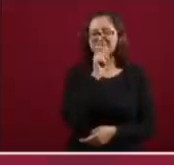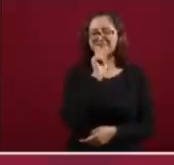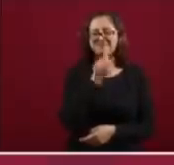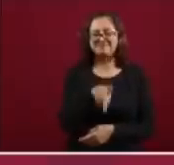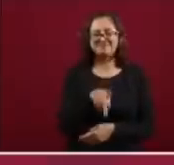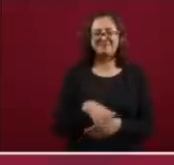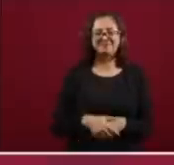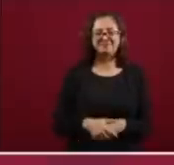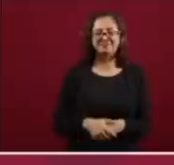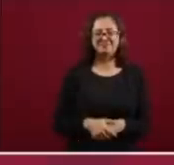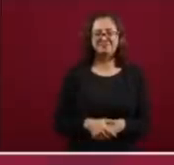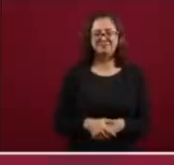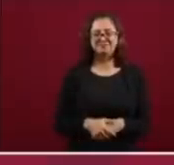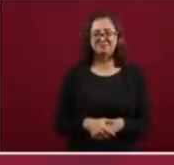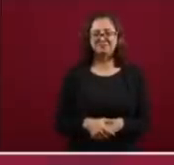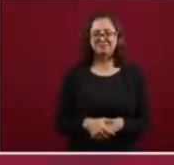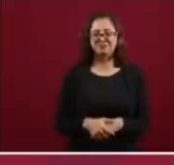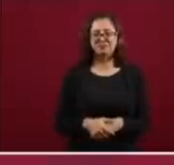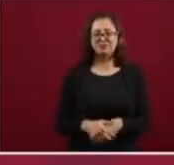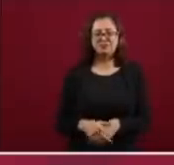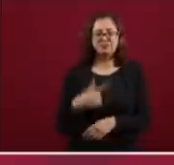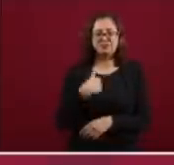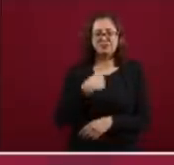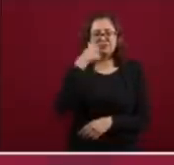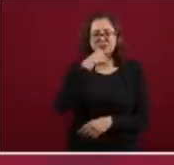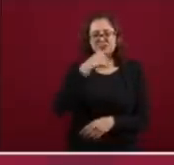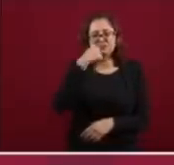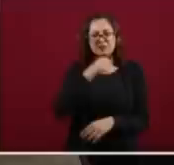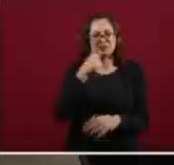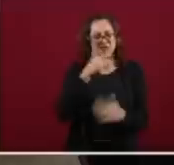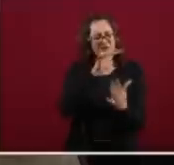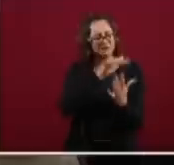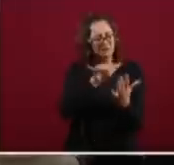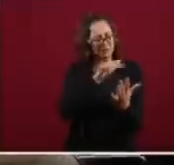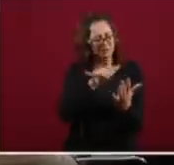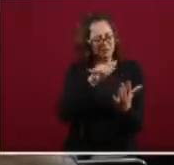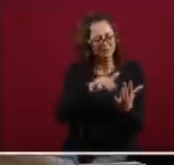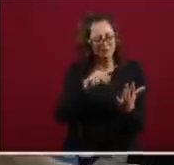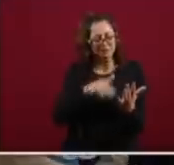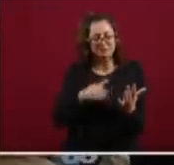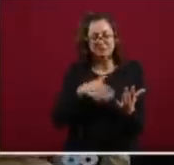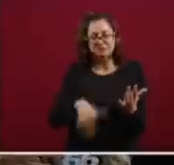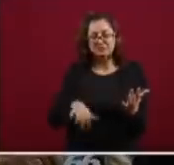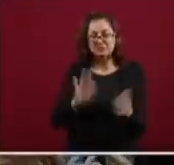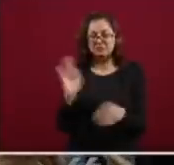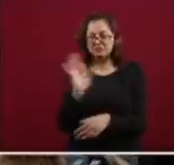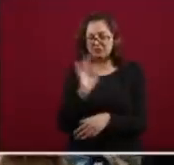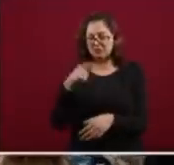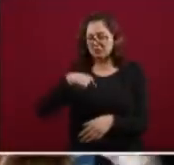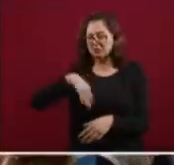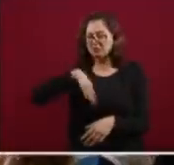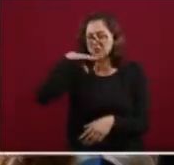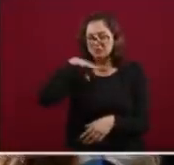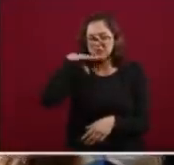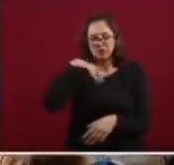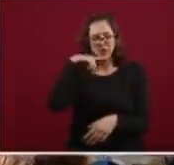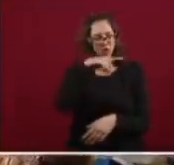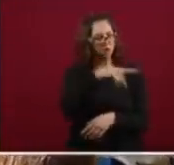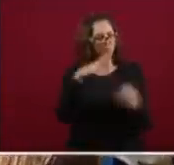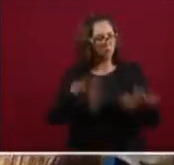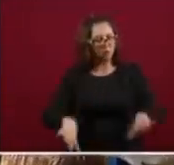como vengo voy leyendo voy viendo cosas no me doy cuenta ya me voy a ir dando cuenta que